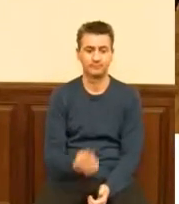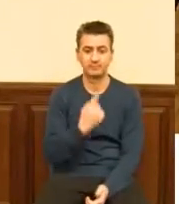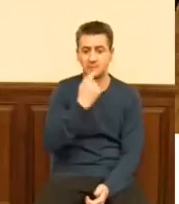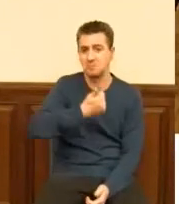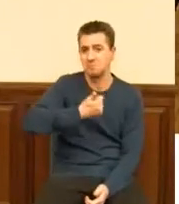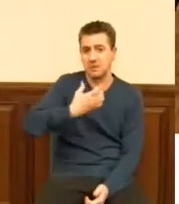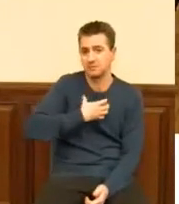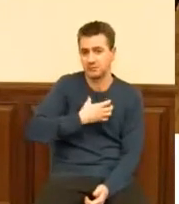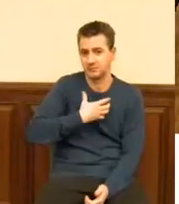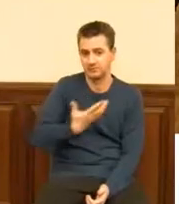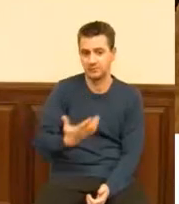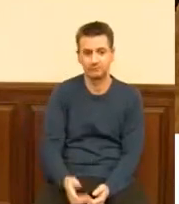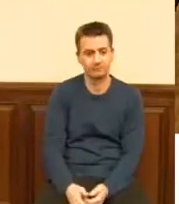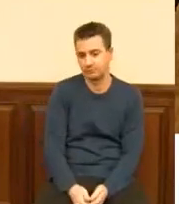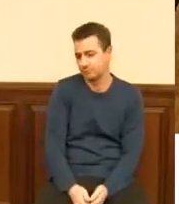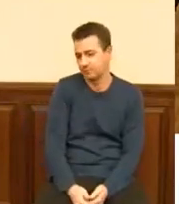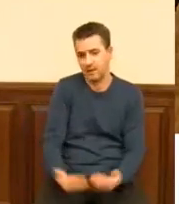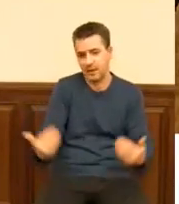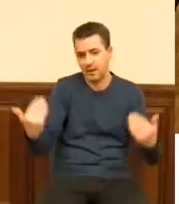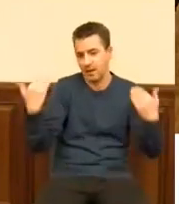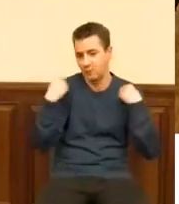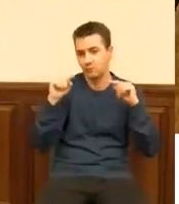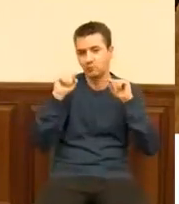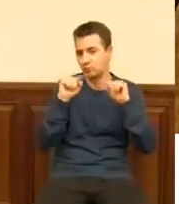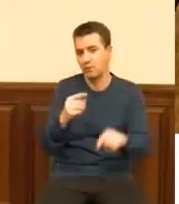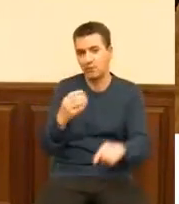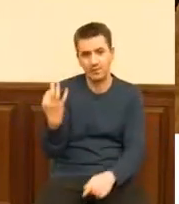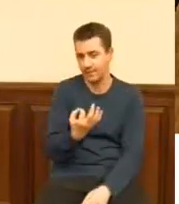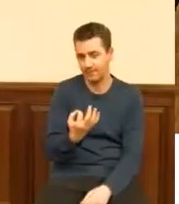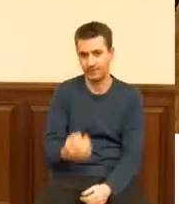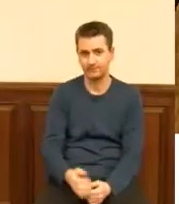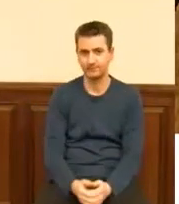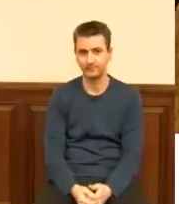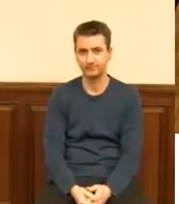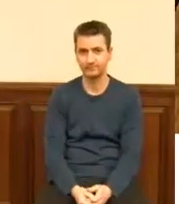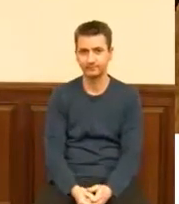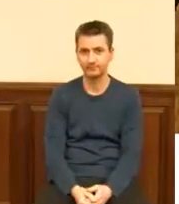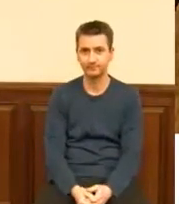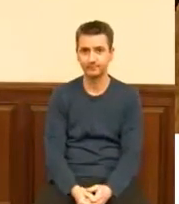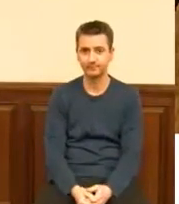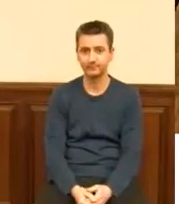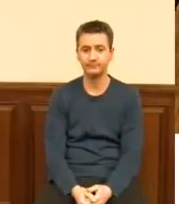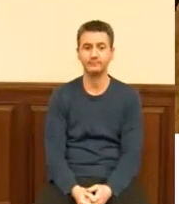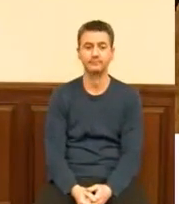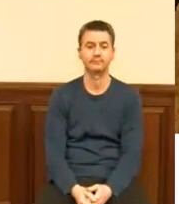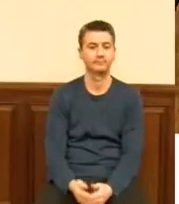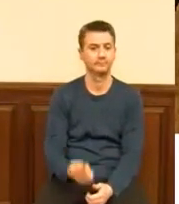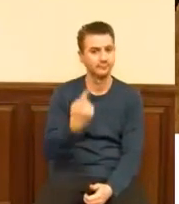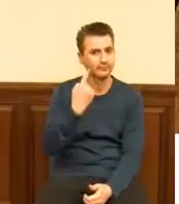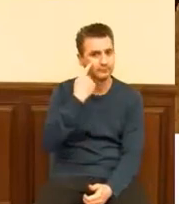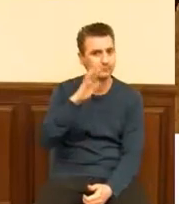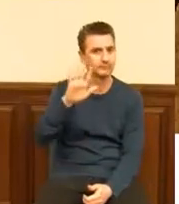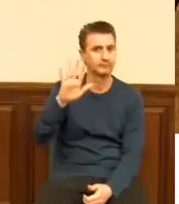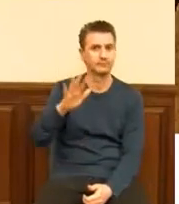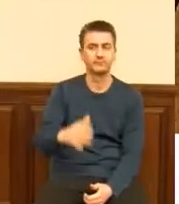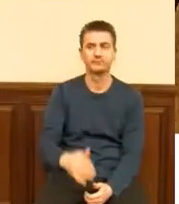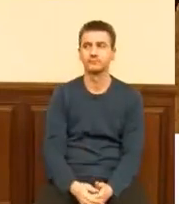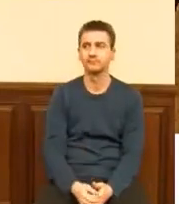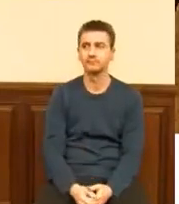se tiene que hacer cargo de sus obligaciones. Y bueno, ojo, que no estoy